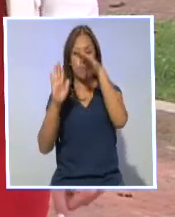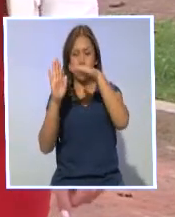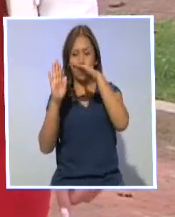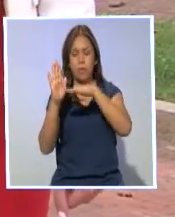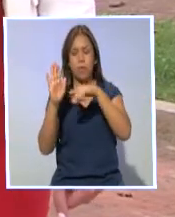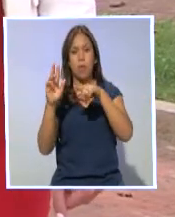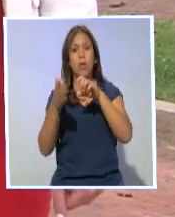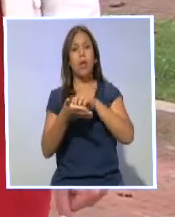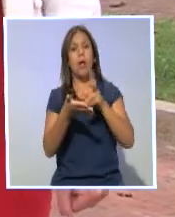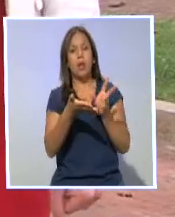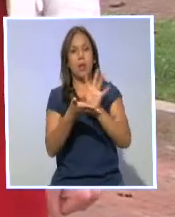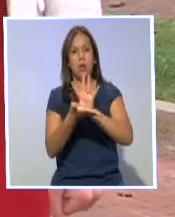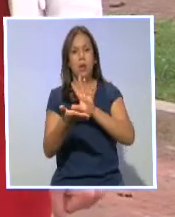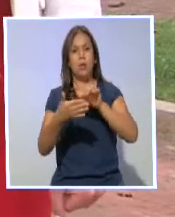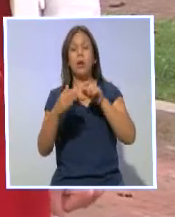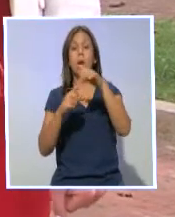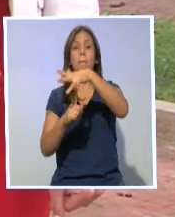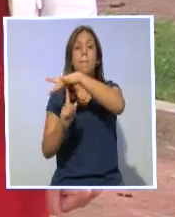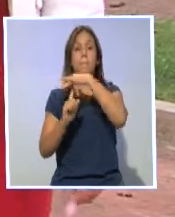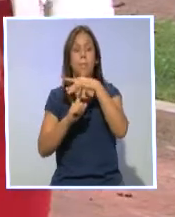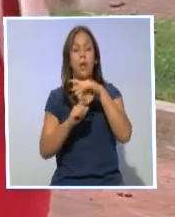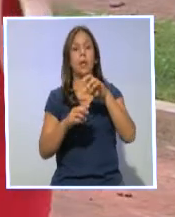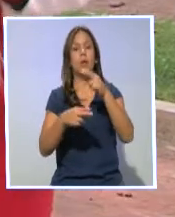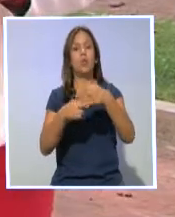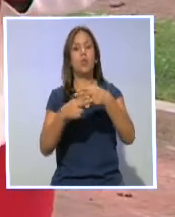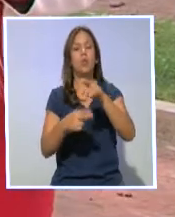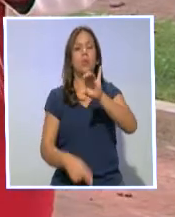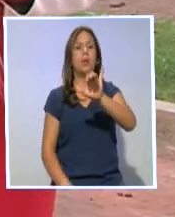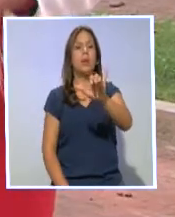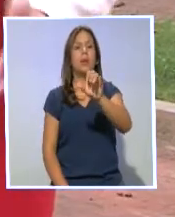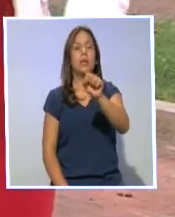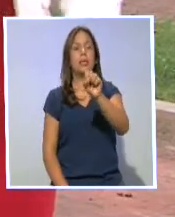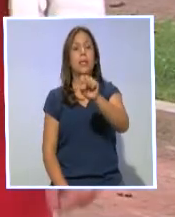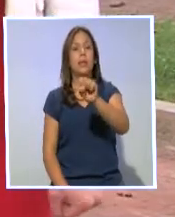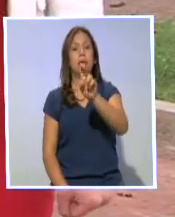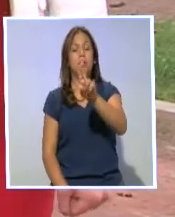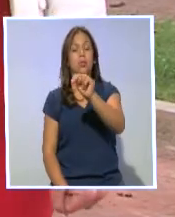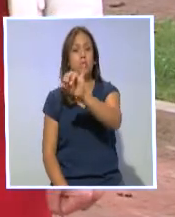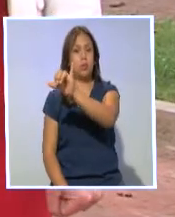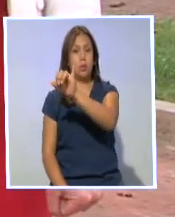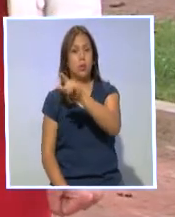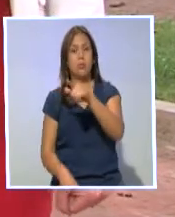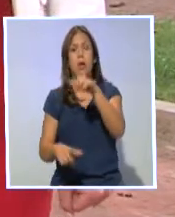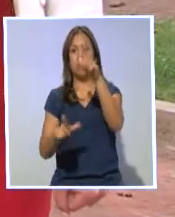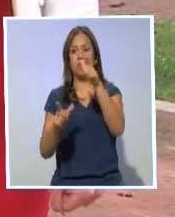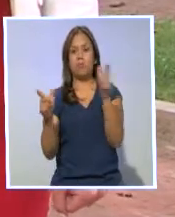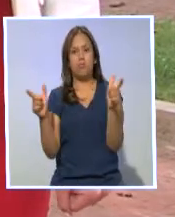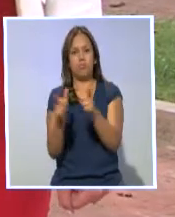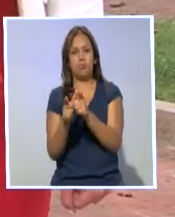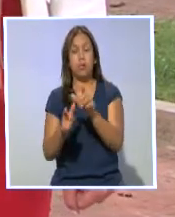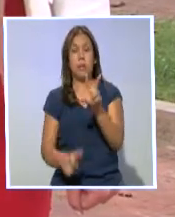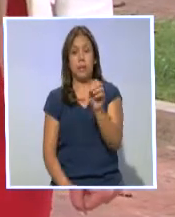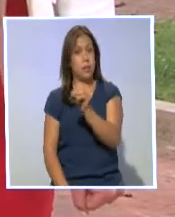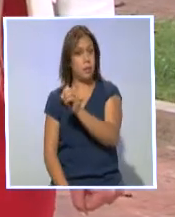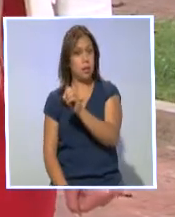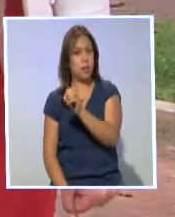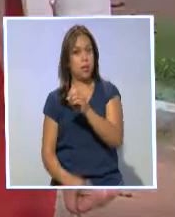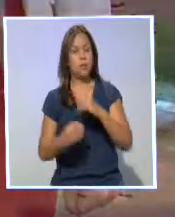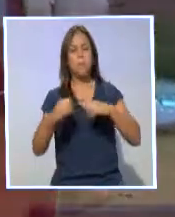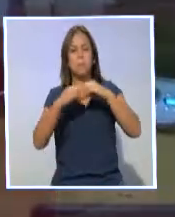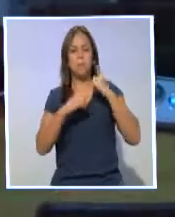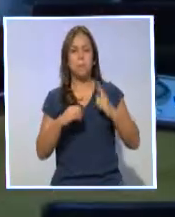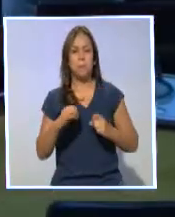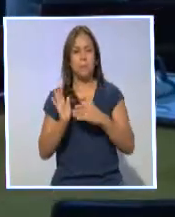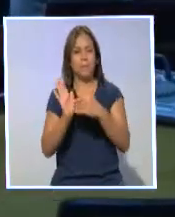por la Asamblea Nacional en el Parque Nacional Yasuní de 1.030 hectáreas a 300 hectáreas? Más detalles en el siguiente